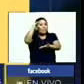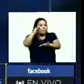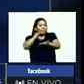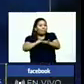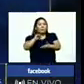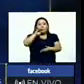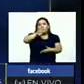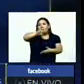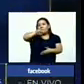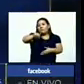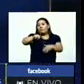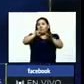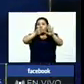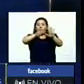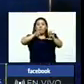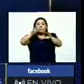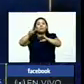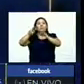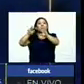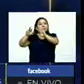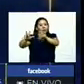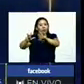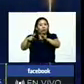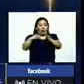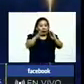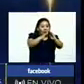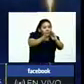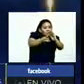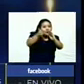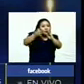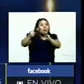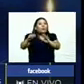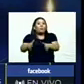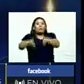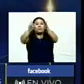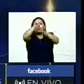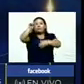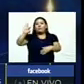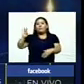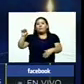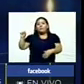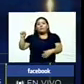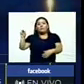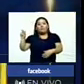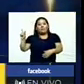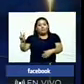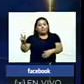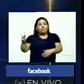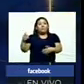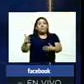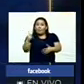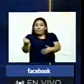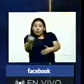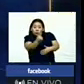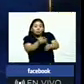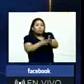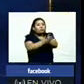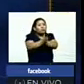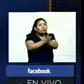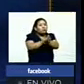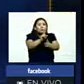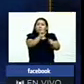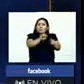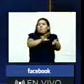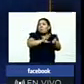Son 4 mil 828 inmuebles recuperados por el Fondo Social para la Vivienda. Los interesados no